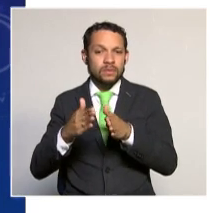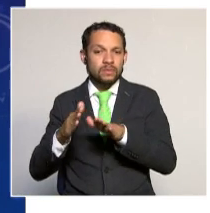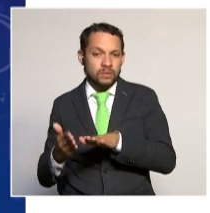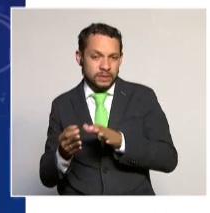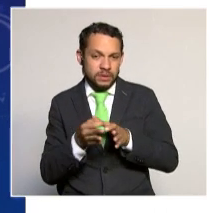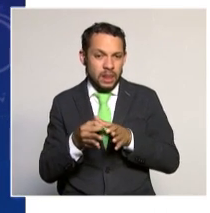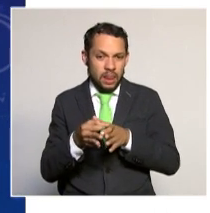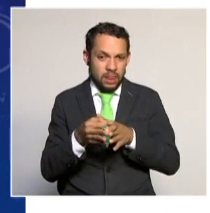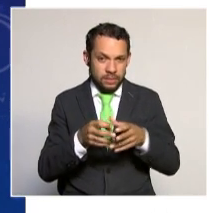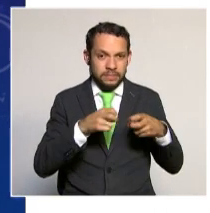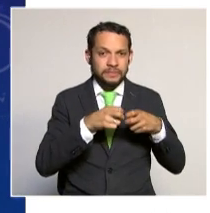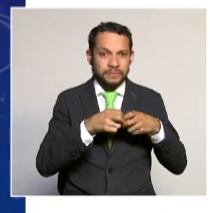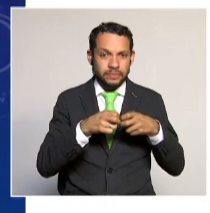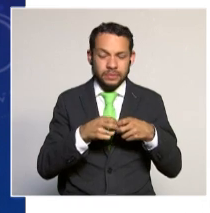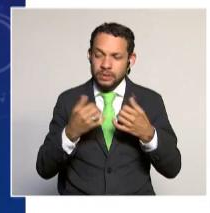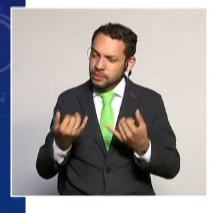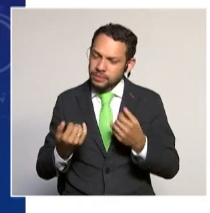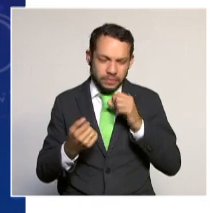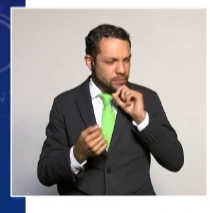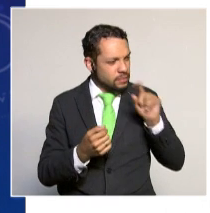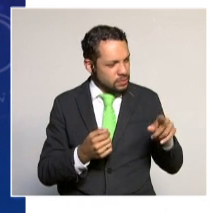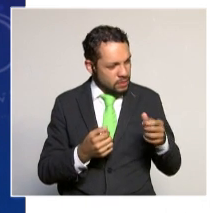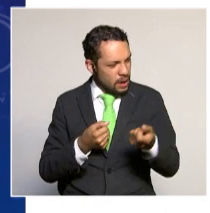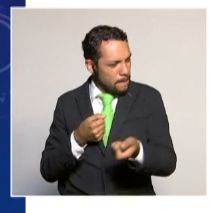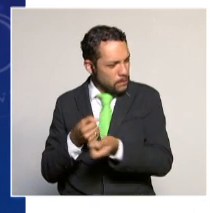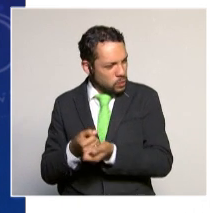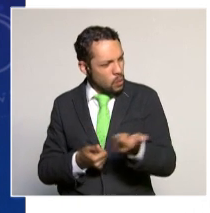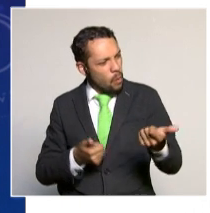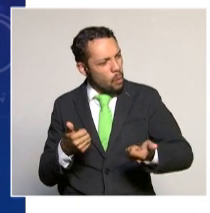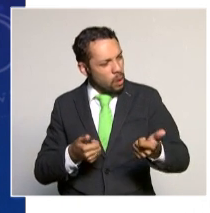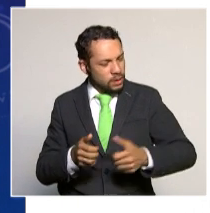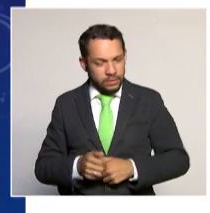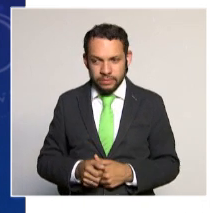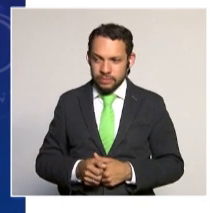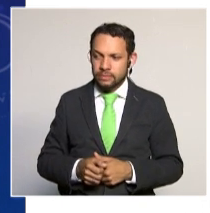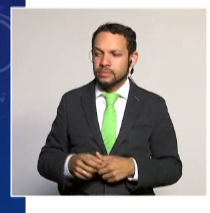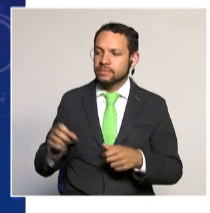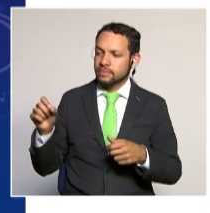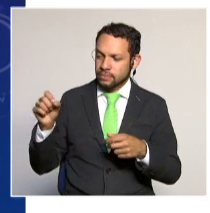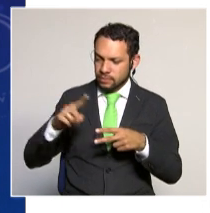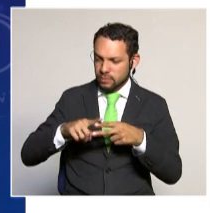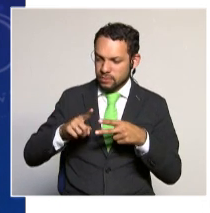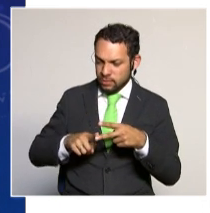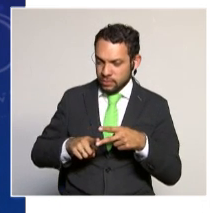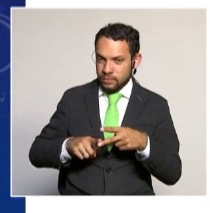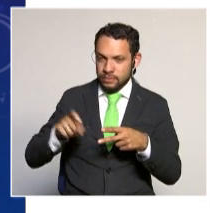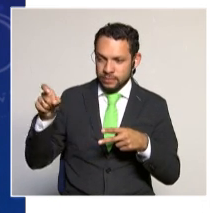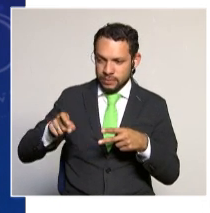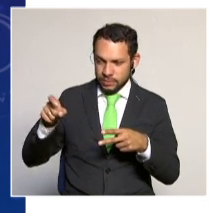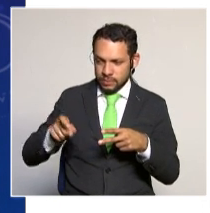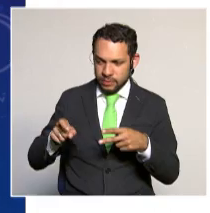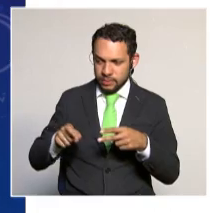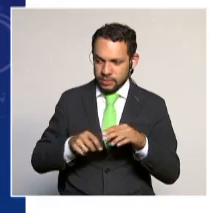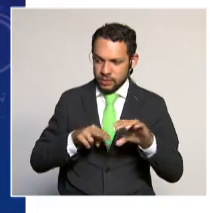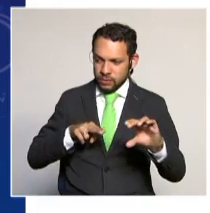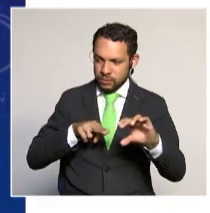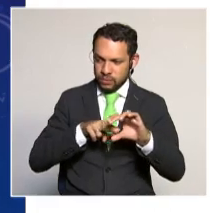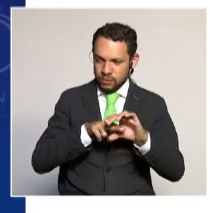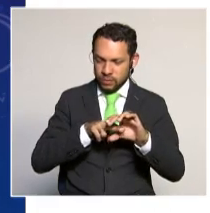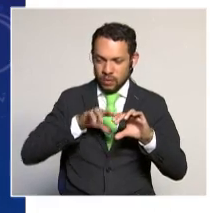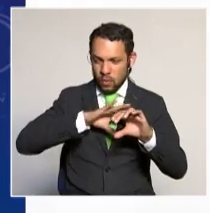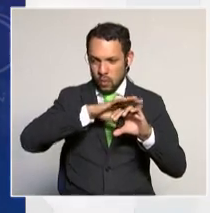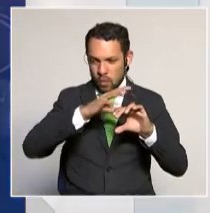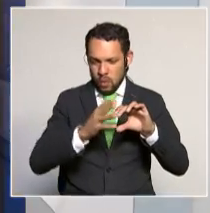le realizaría a una persona? Se pueden hacer dos fundamentalmente. Uno es la resonancia magnética simple. La